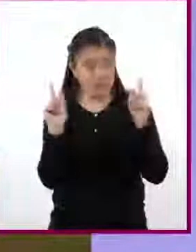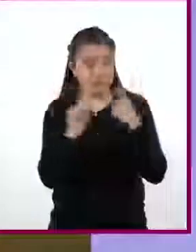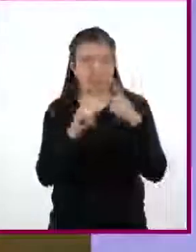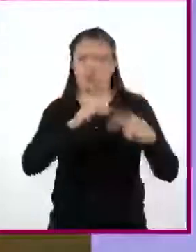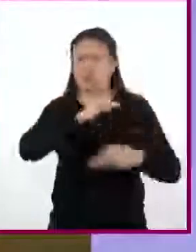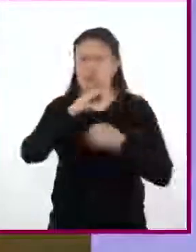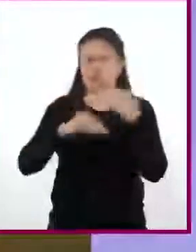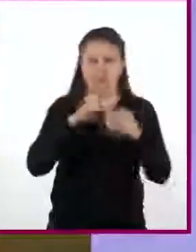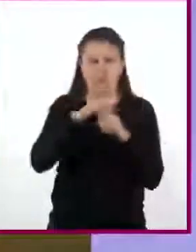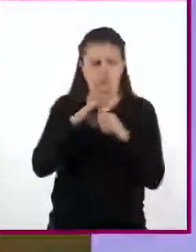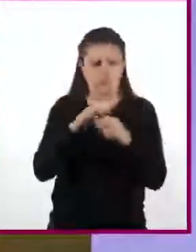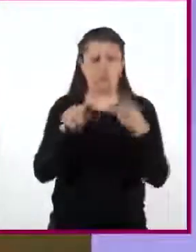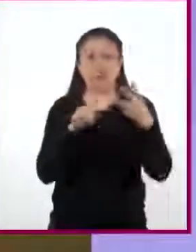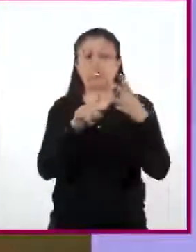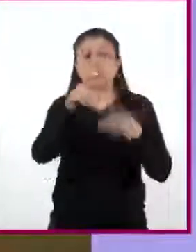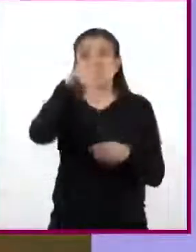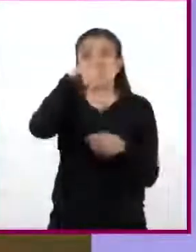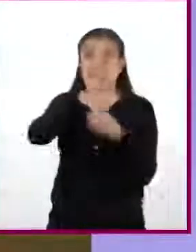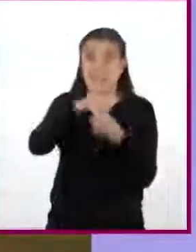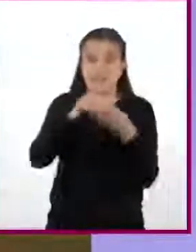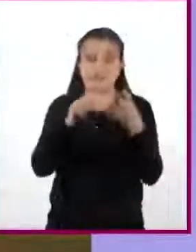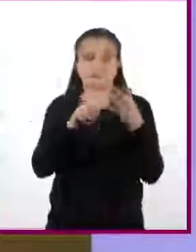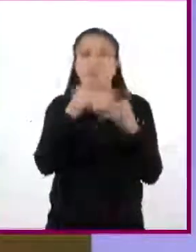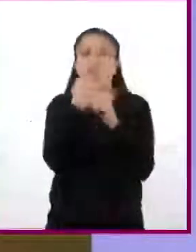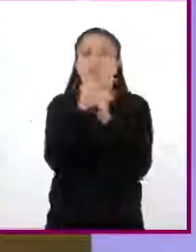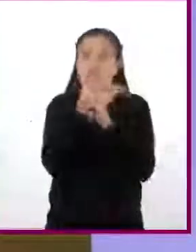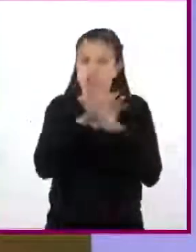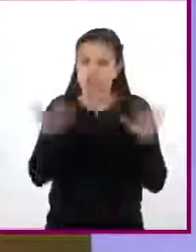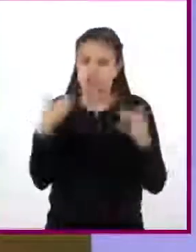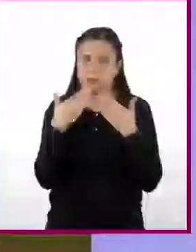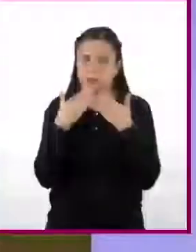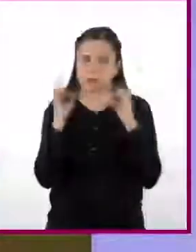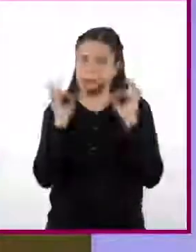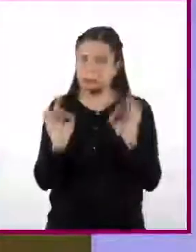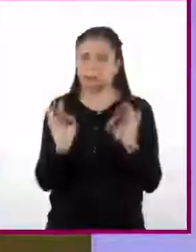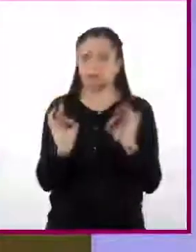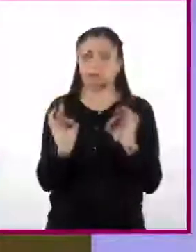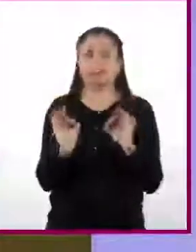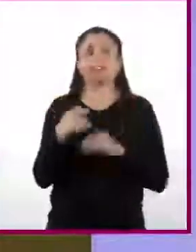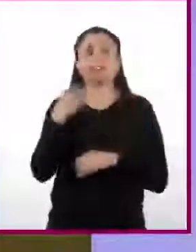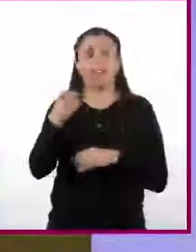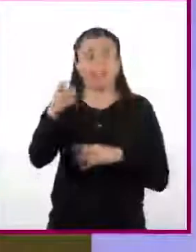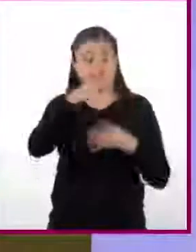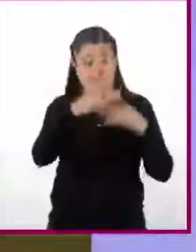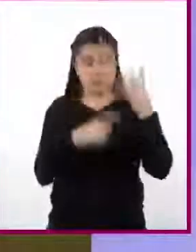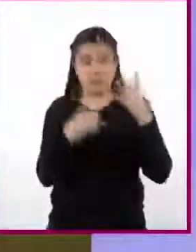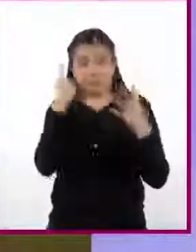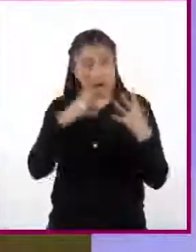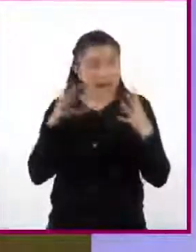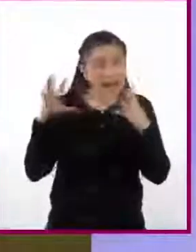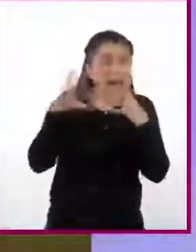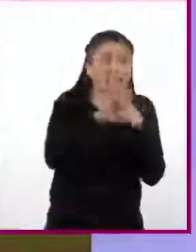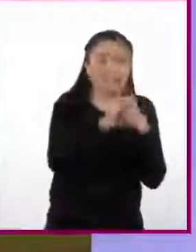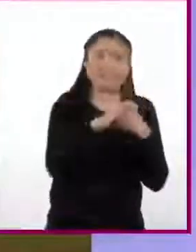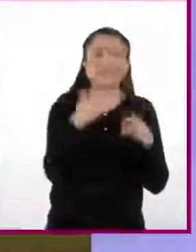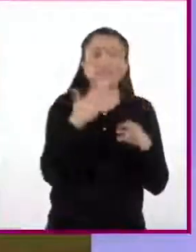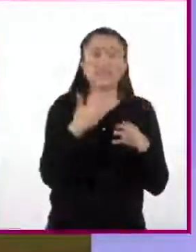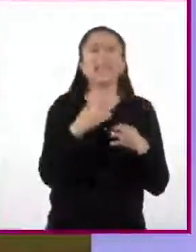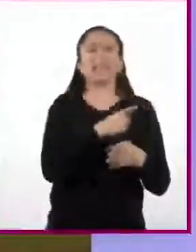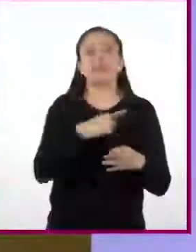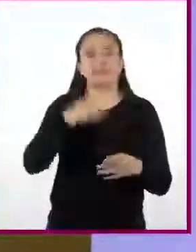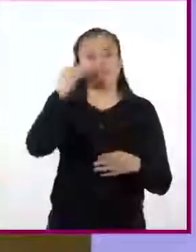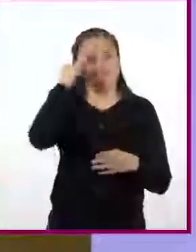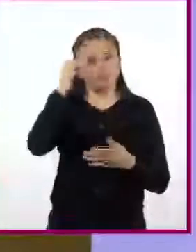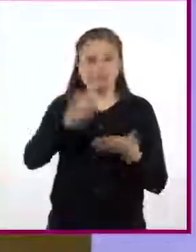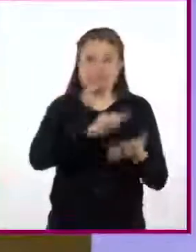universal, secreto e informado. Para lograrlo es necesario lo siguiente: crear leyes que indiquen